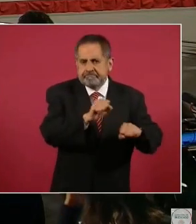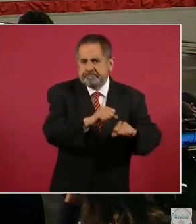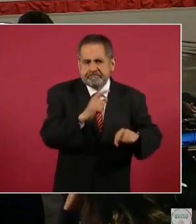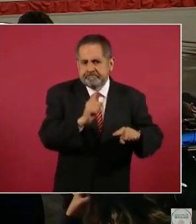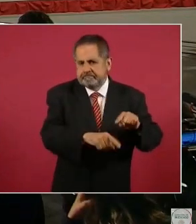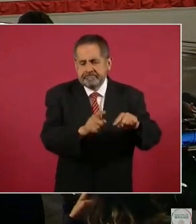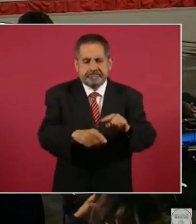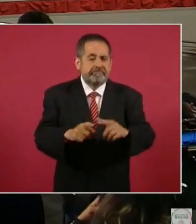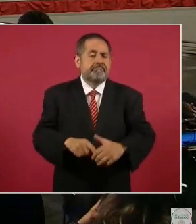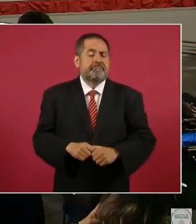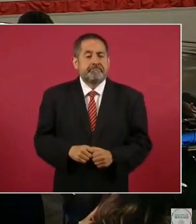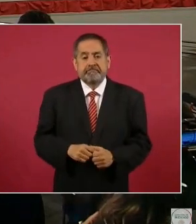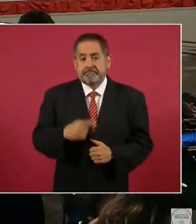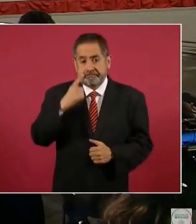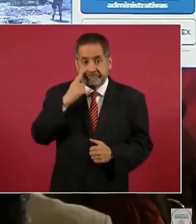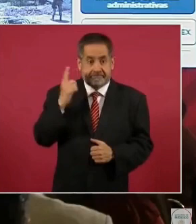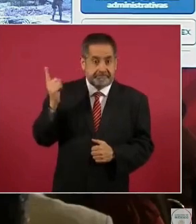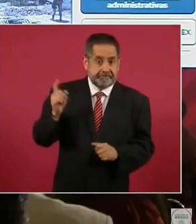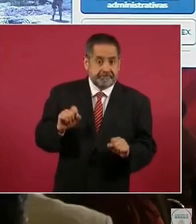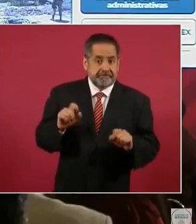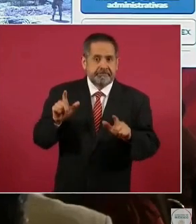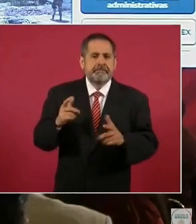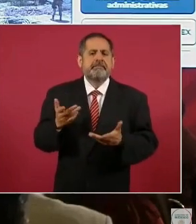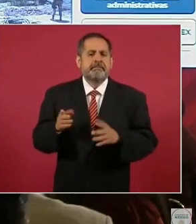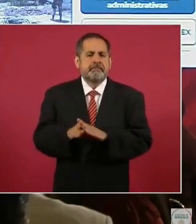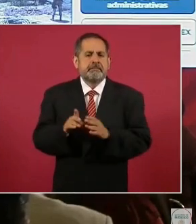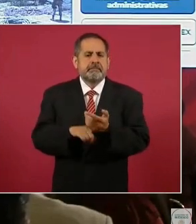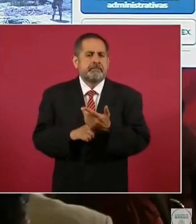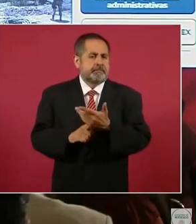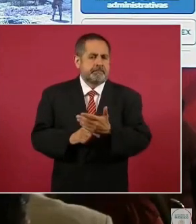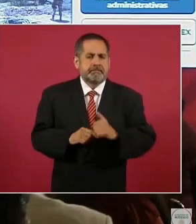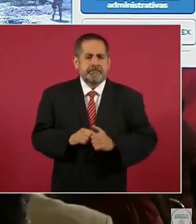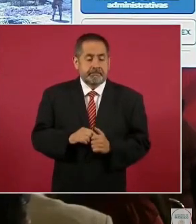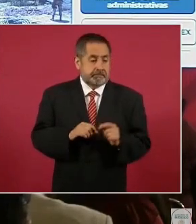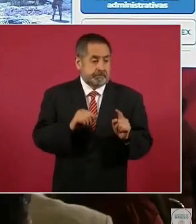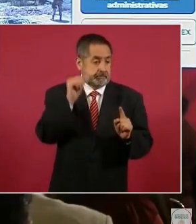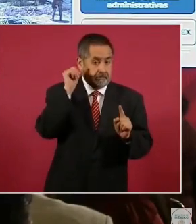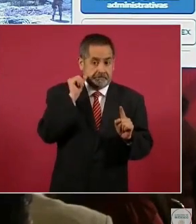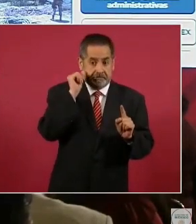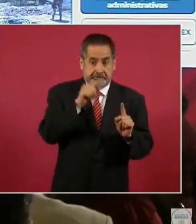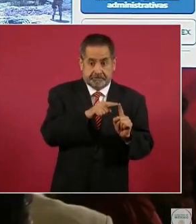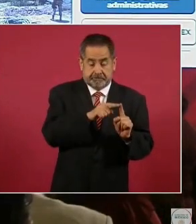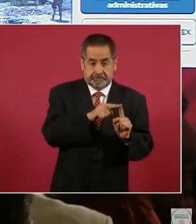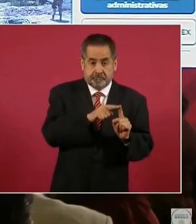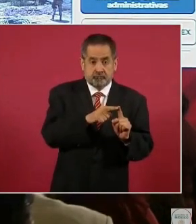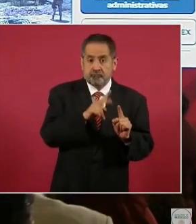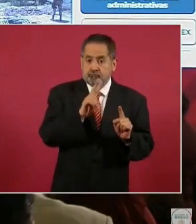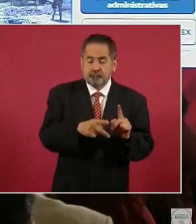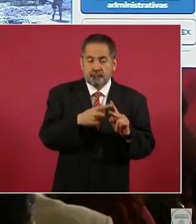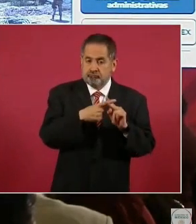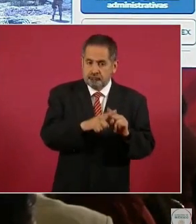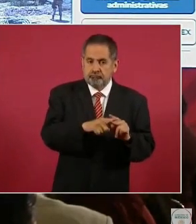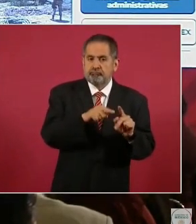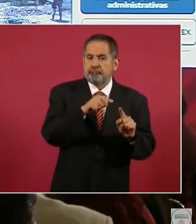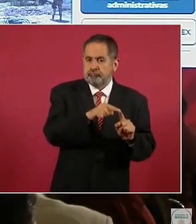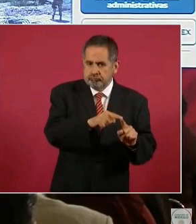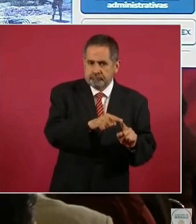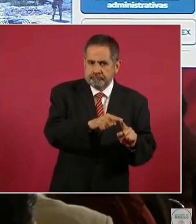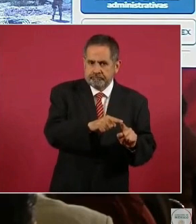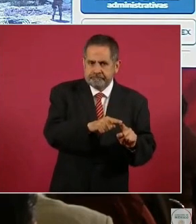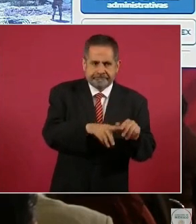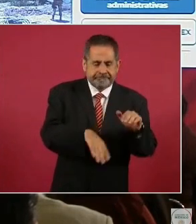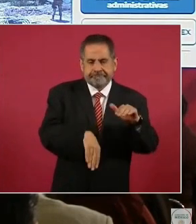aquí vemos en esta gráfica como de abril que fue el momento en que se llegó a su